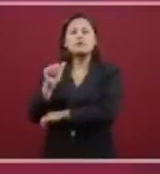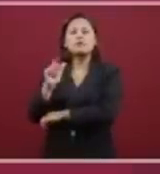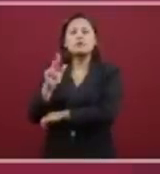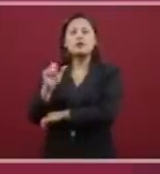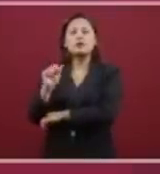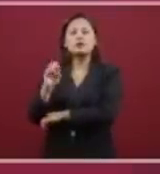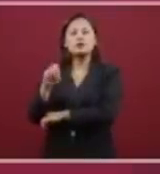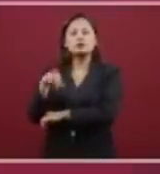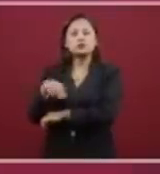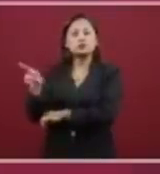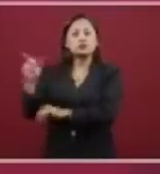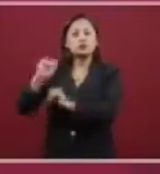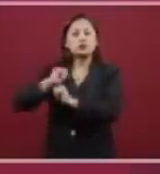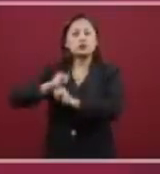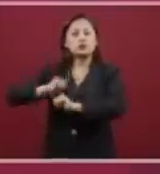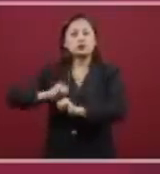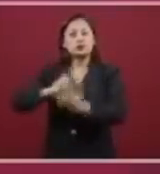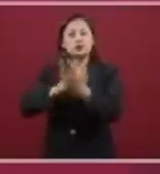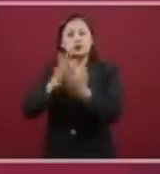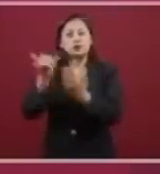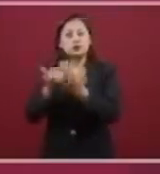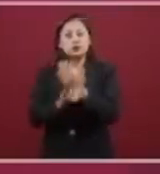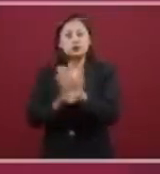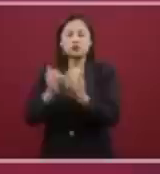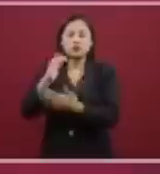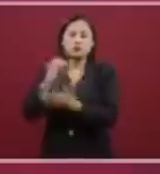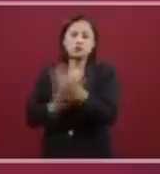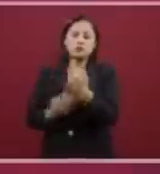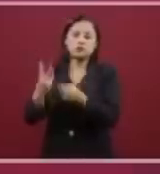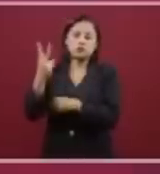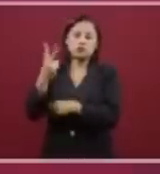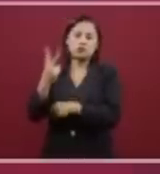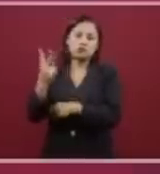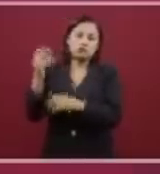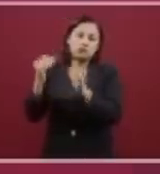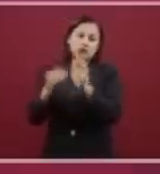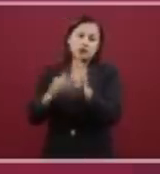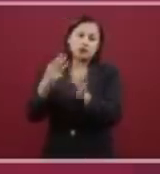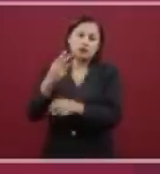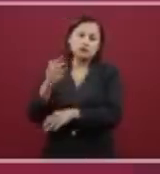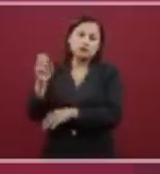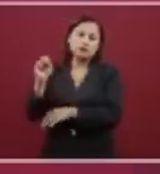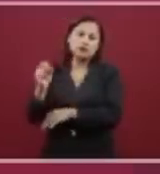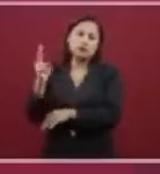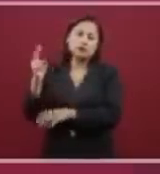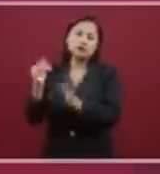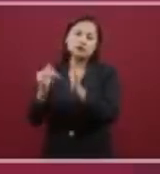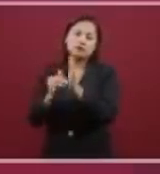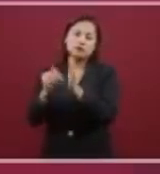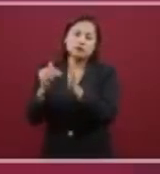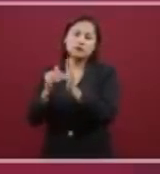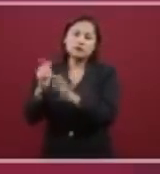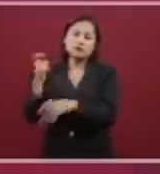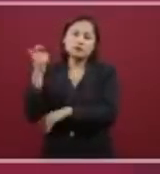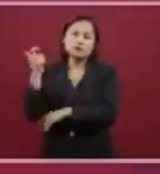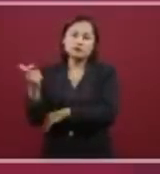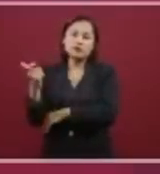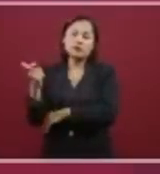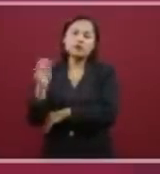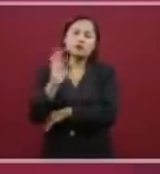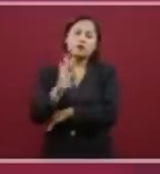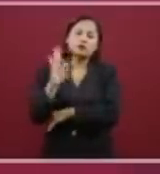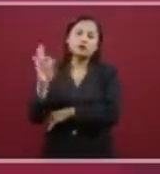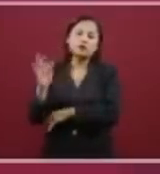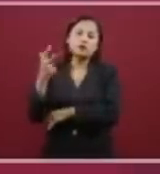con un contrato por dos mil 362 millones de pesos con vencimiento al 8 de octubre 2020